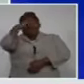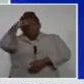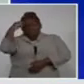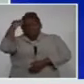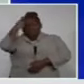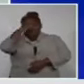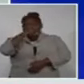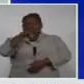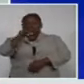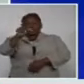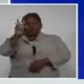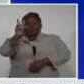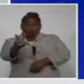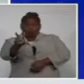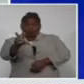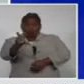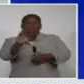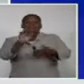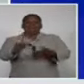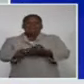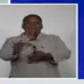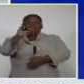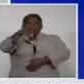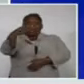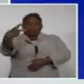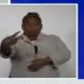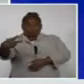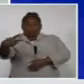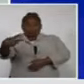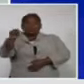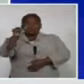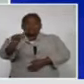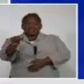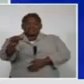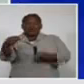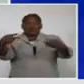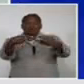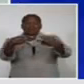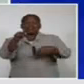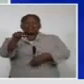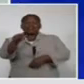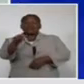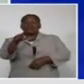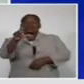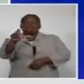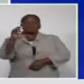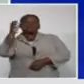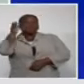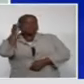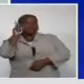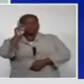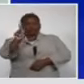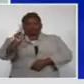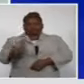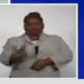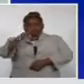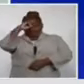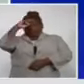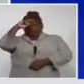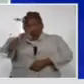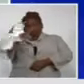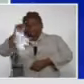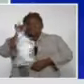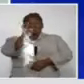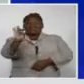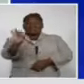2, y en Corralillo y Cifuentes 1 cada uno. Santi Espíritus confirma